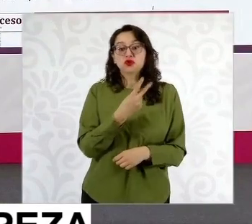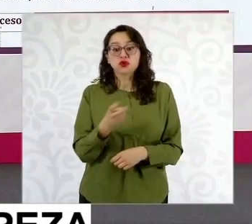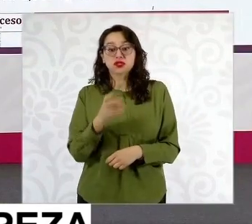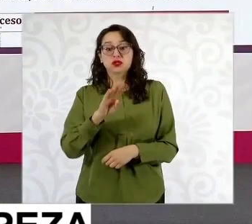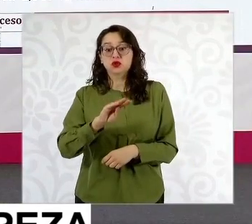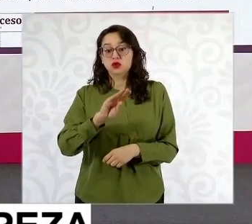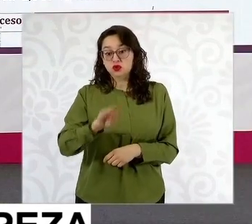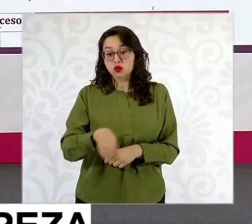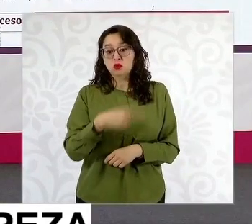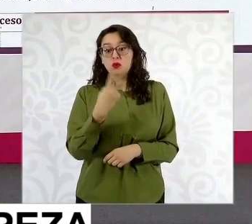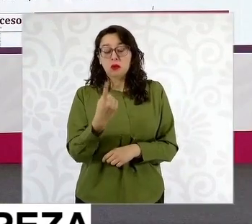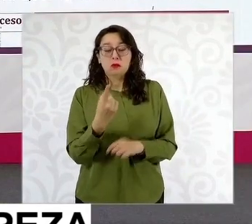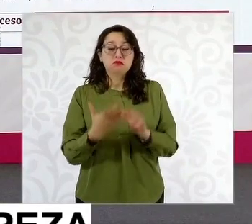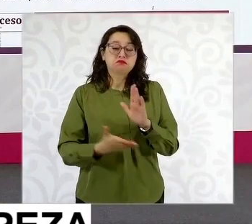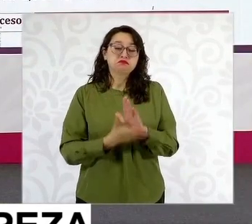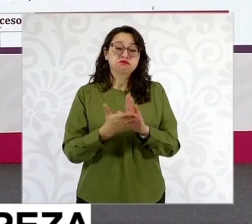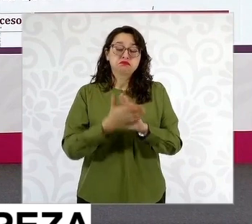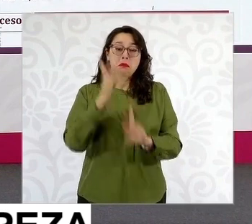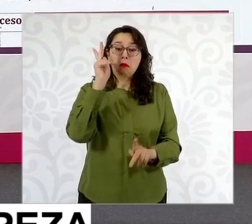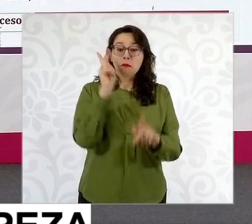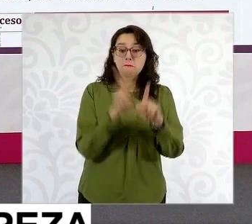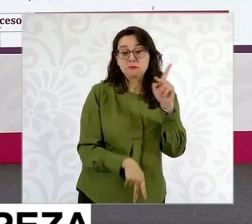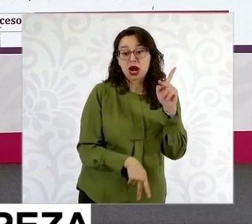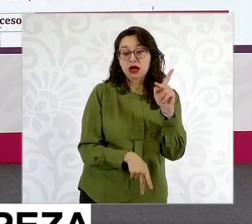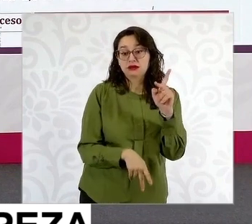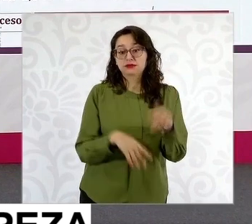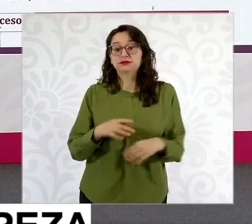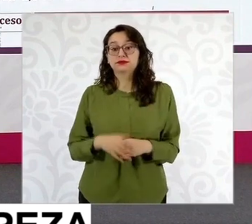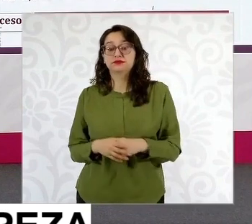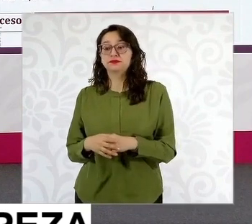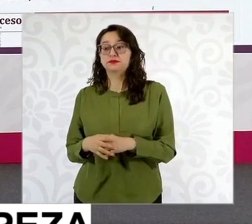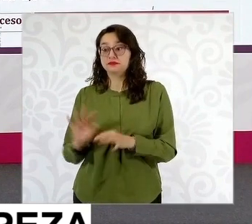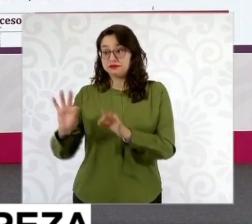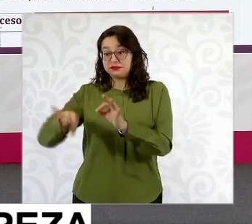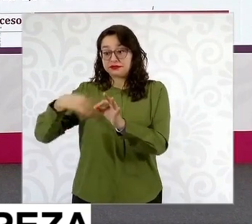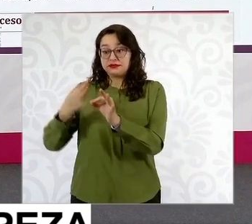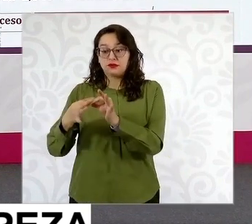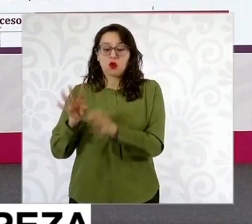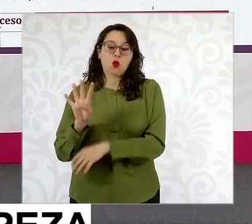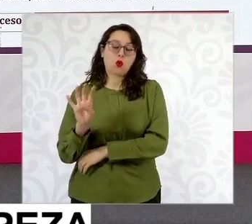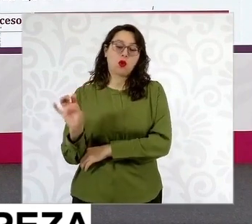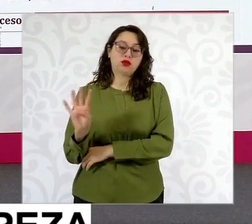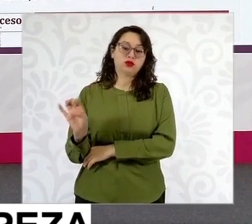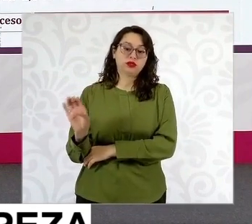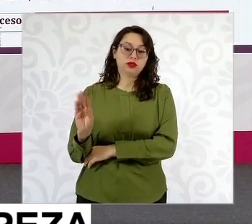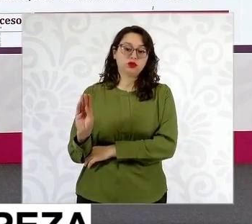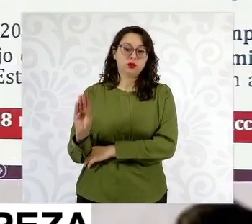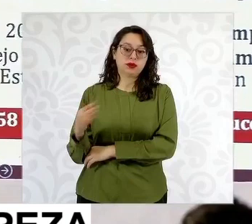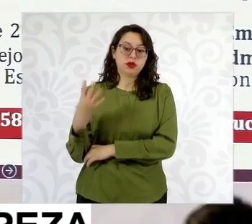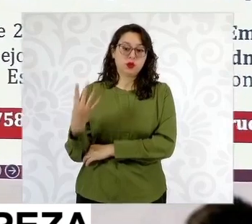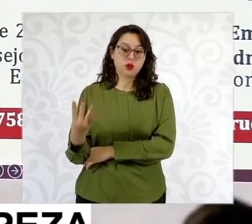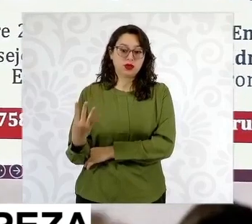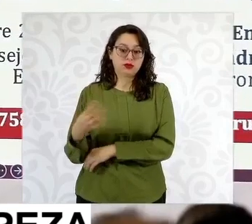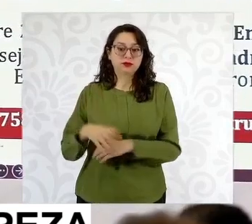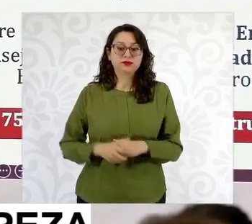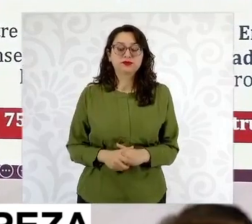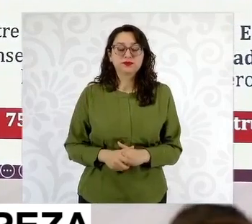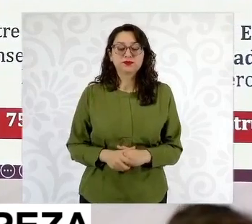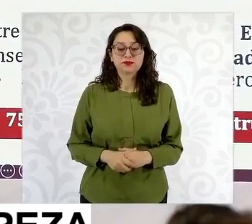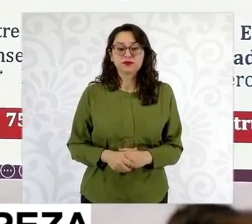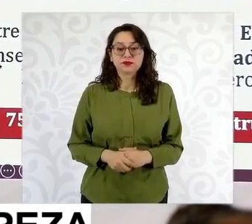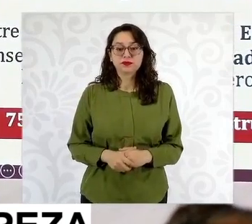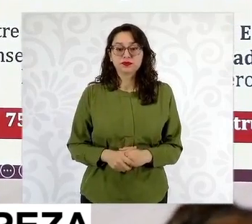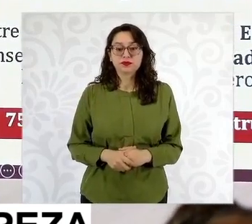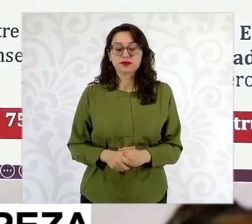291 están en proceso y solo se han entregado 494. La que sigue, por